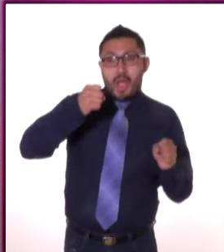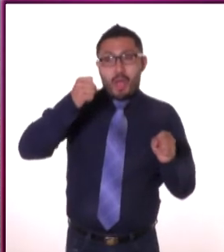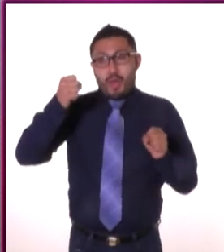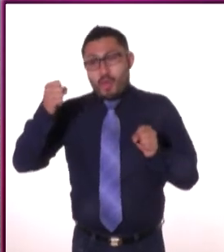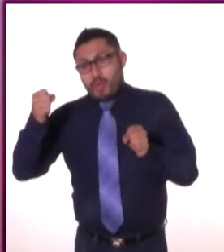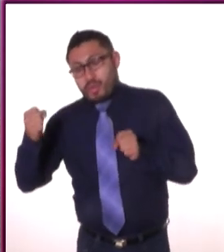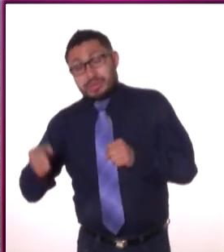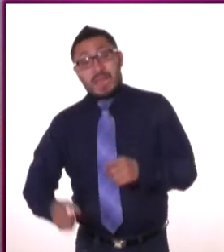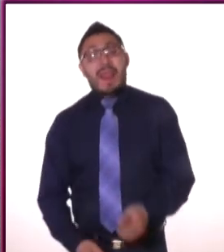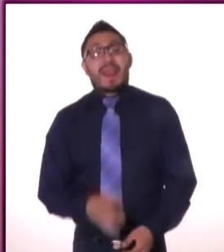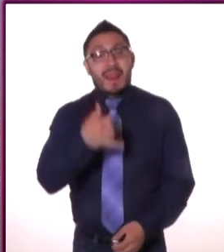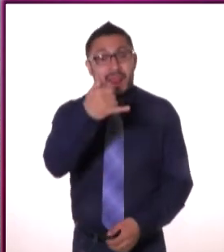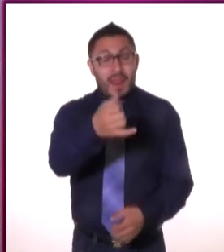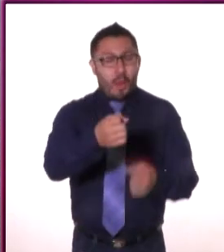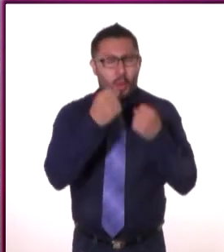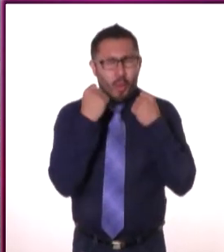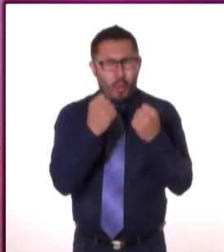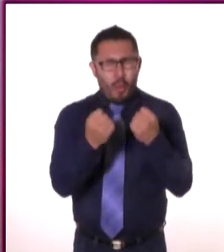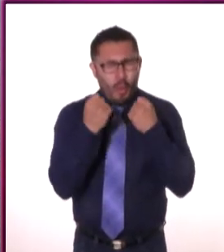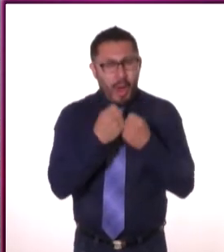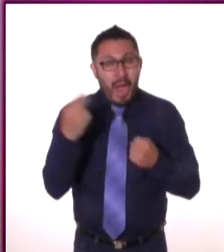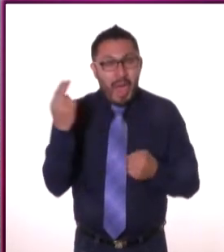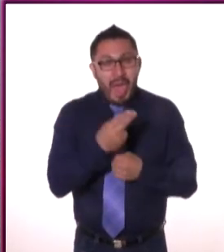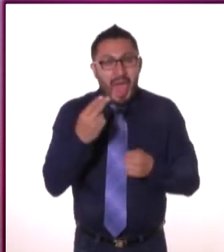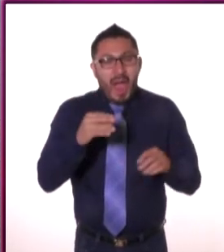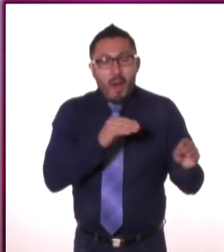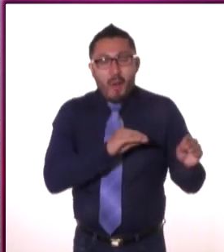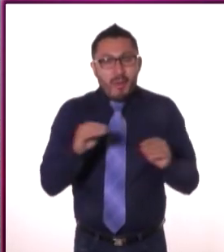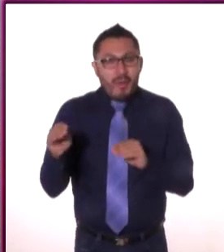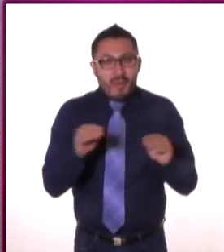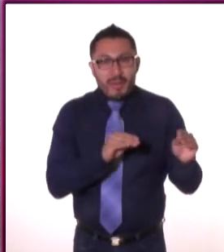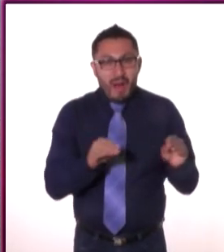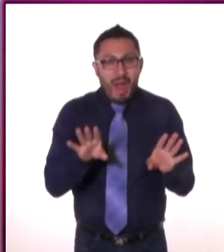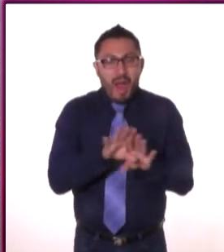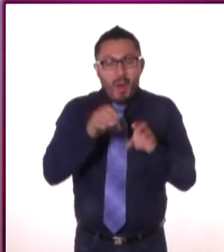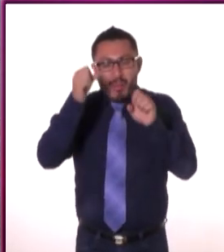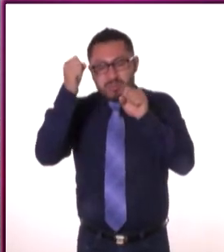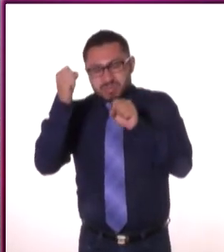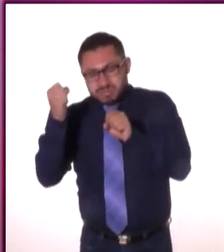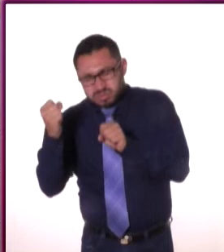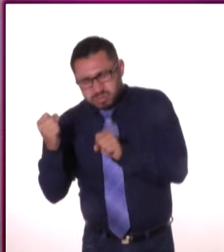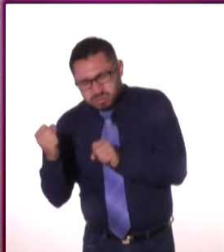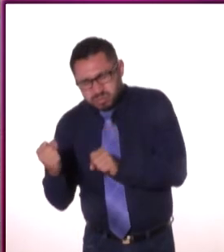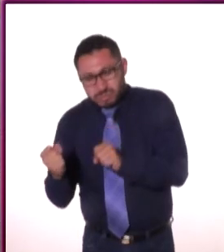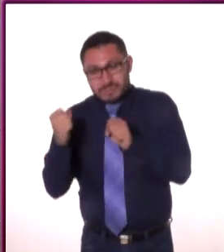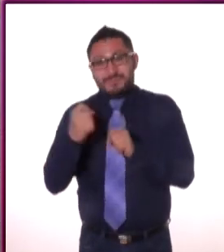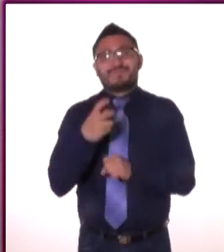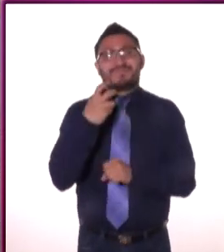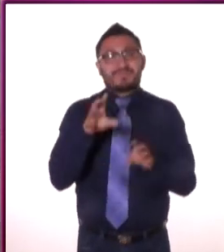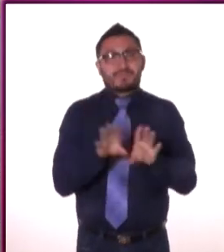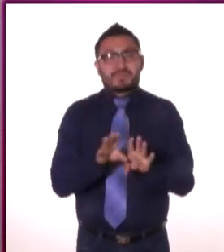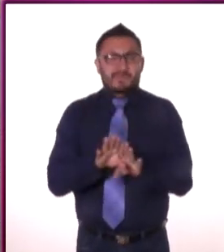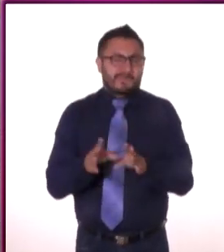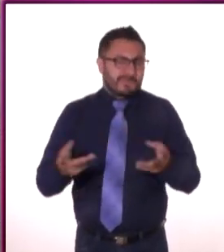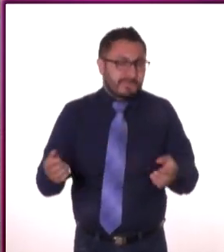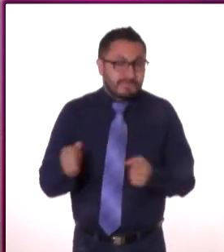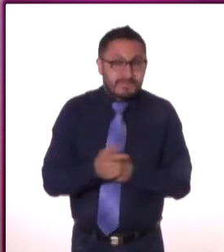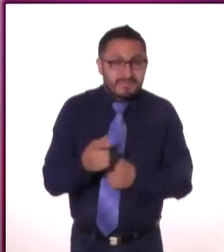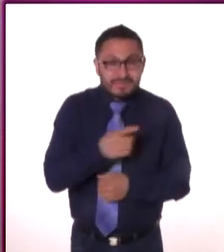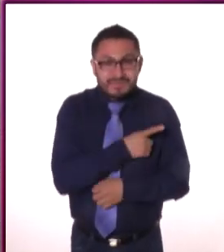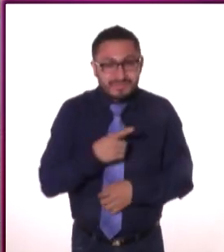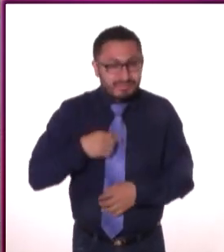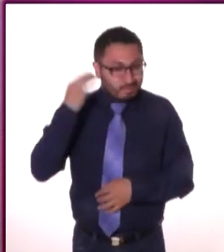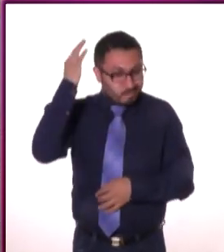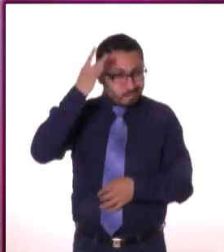con la Tierra. Y luego la fuerza que nos implicaría moverla del lugar, ¿no? Entonces sería